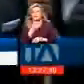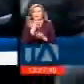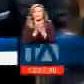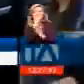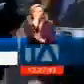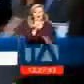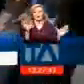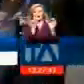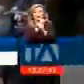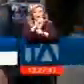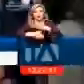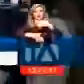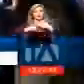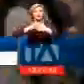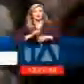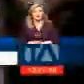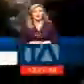noches con todos.